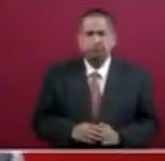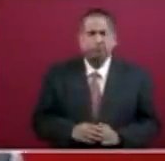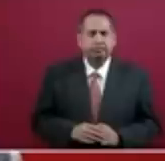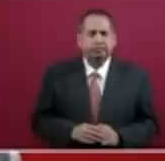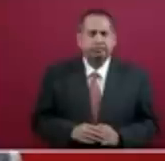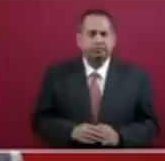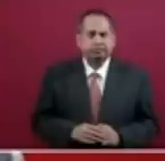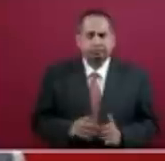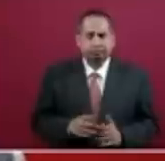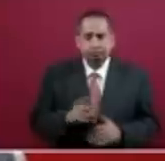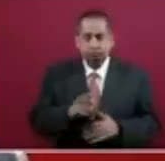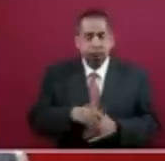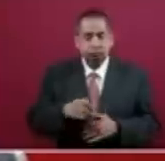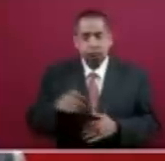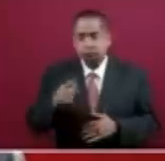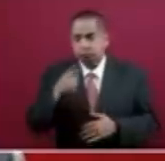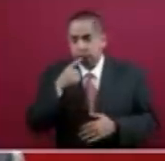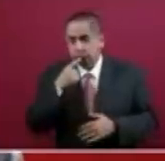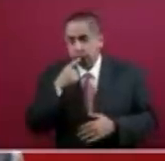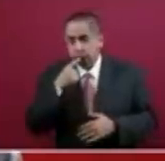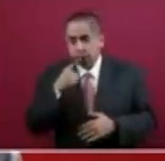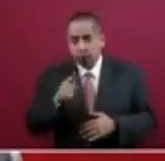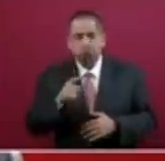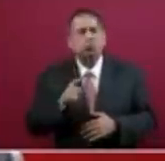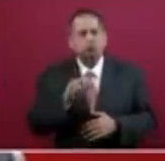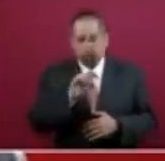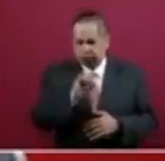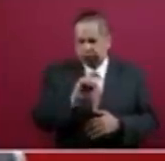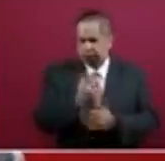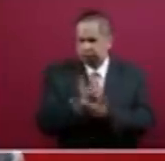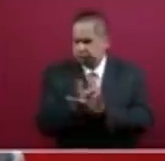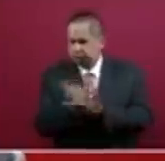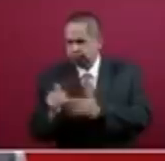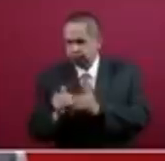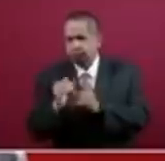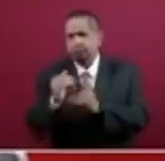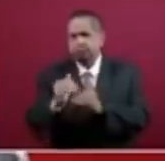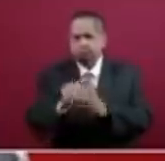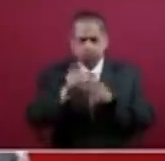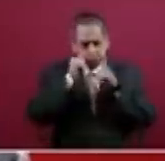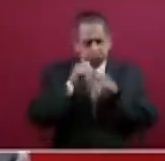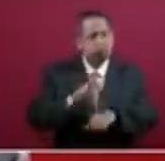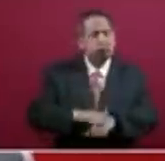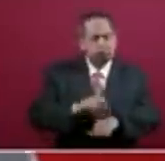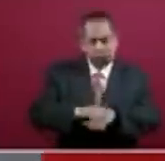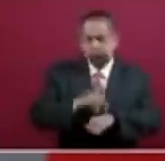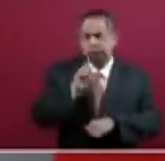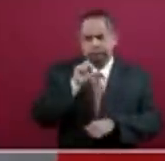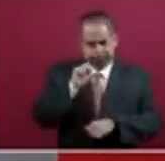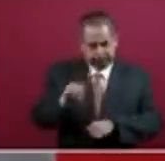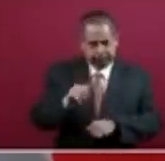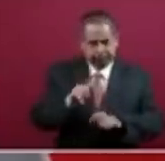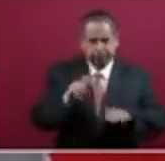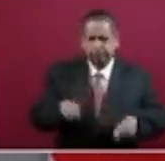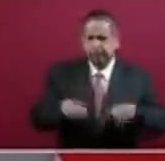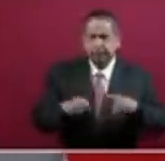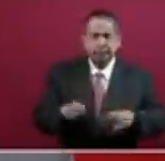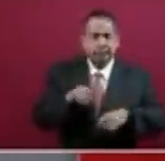se atienda la demanda de aumentos salariales de los trabajadores y al mismo tiempo se